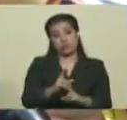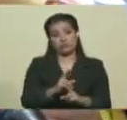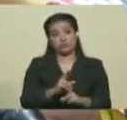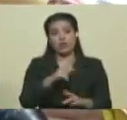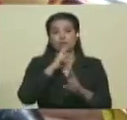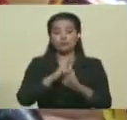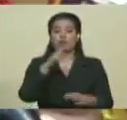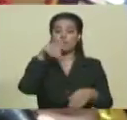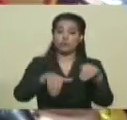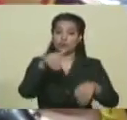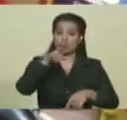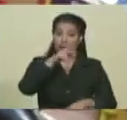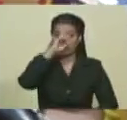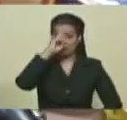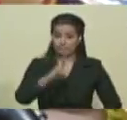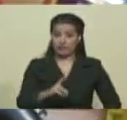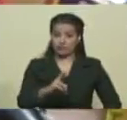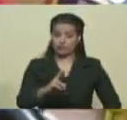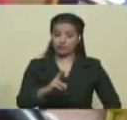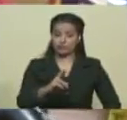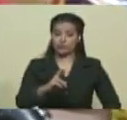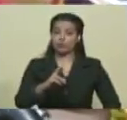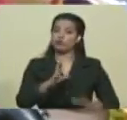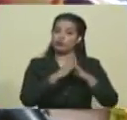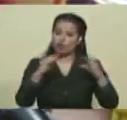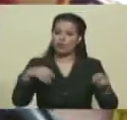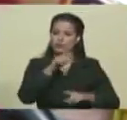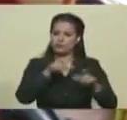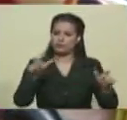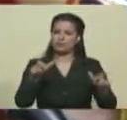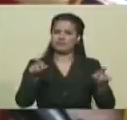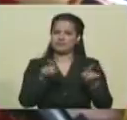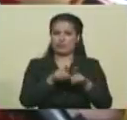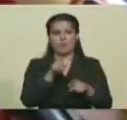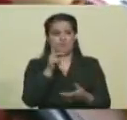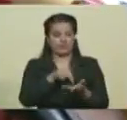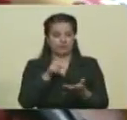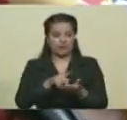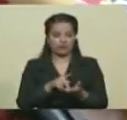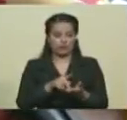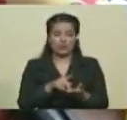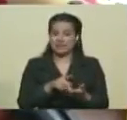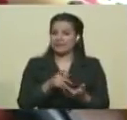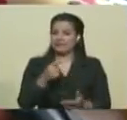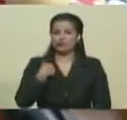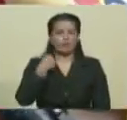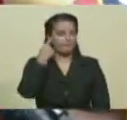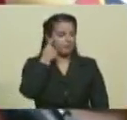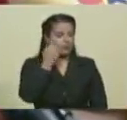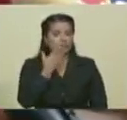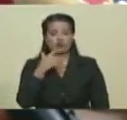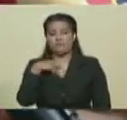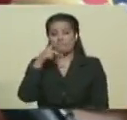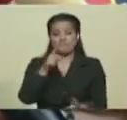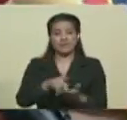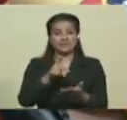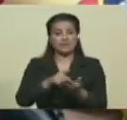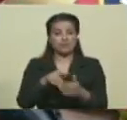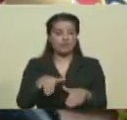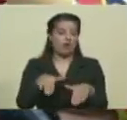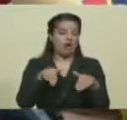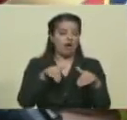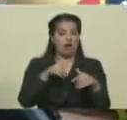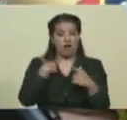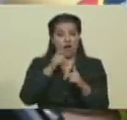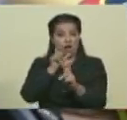Los resultados electorales deben ser respetados por todos los actores, todos los que están participando. Es inconcebible que alguien que participe en una elección a